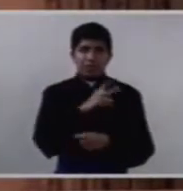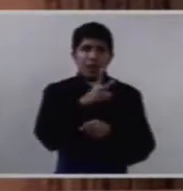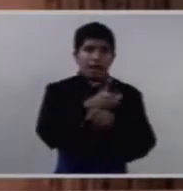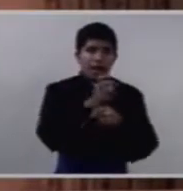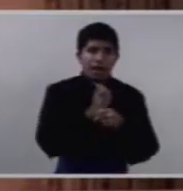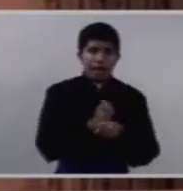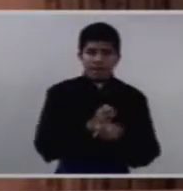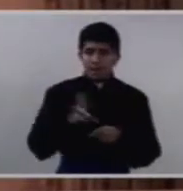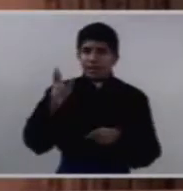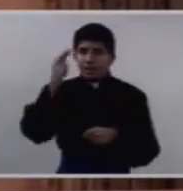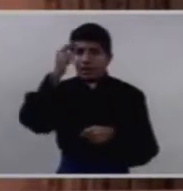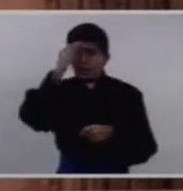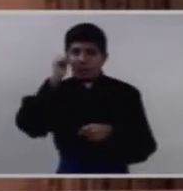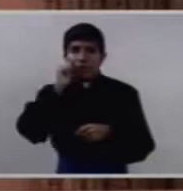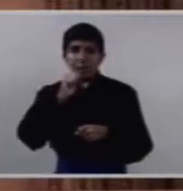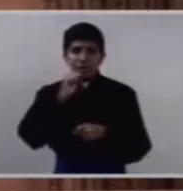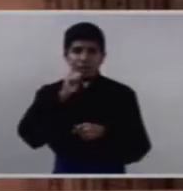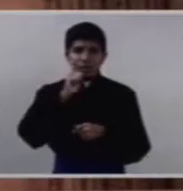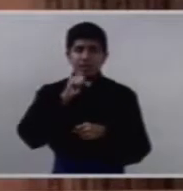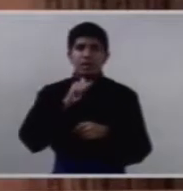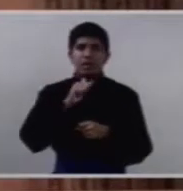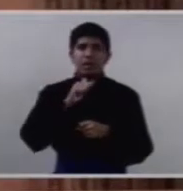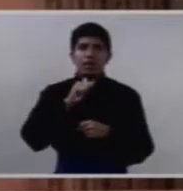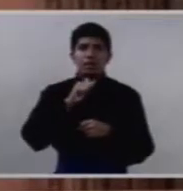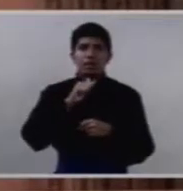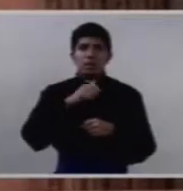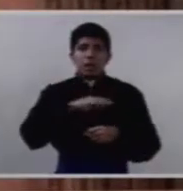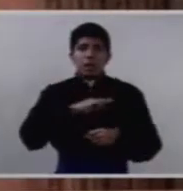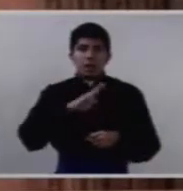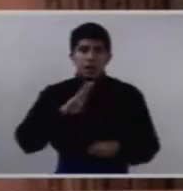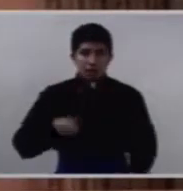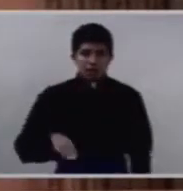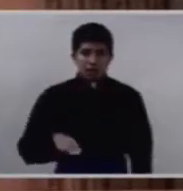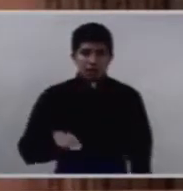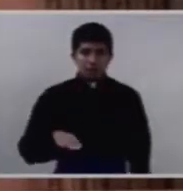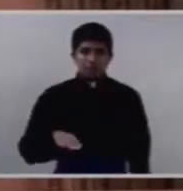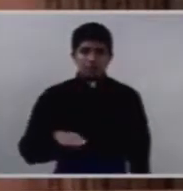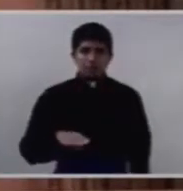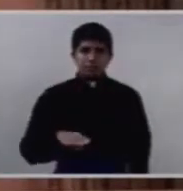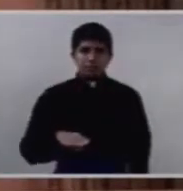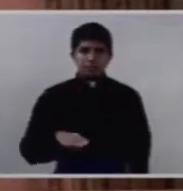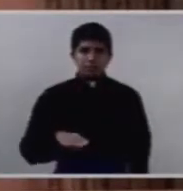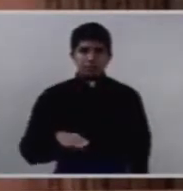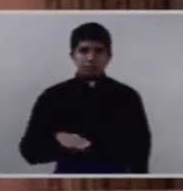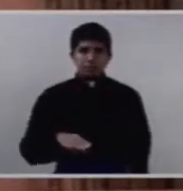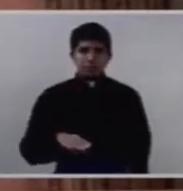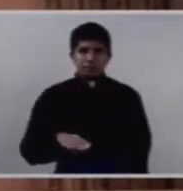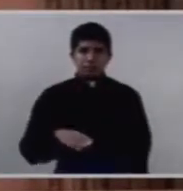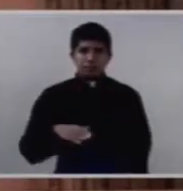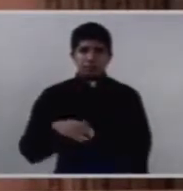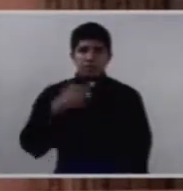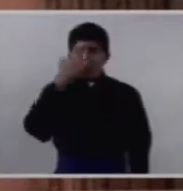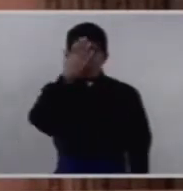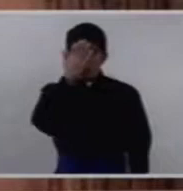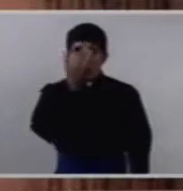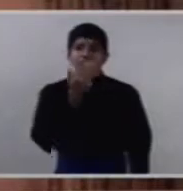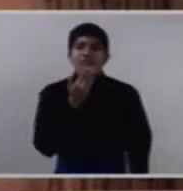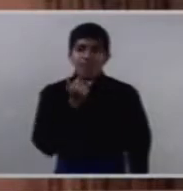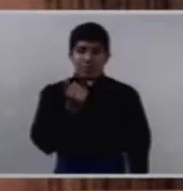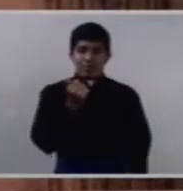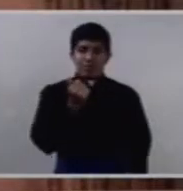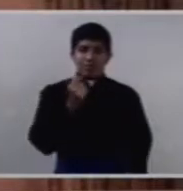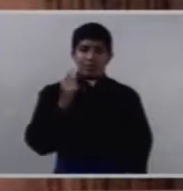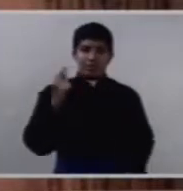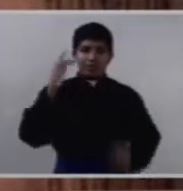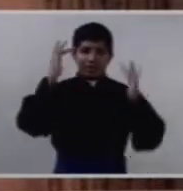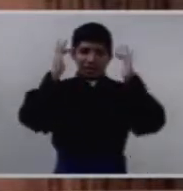invitaban a recordar siempre la muerte. Famoso es San Bruno,